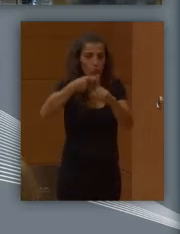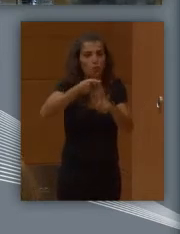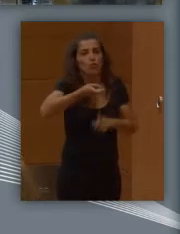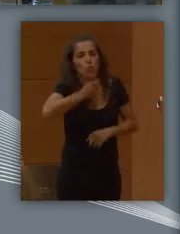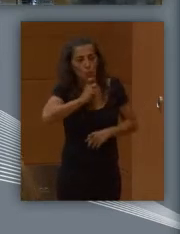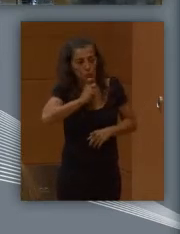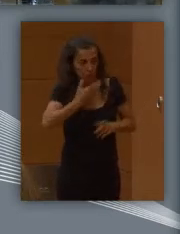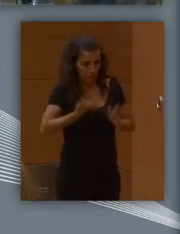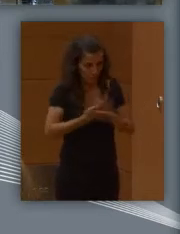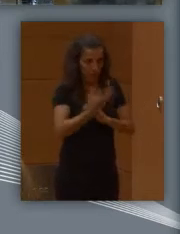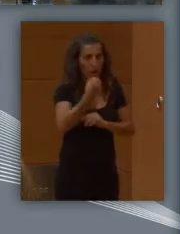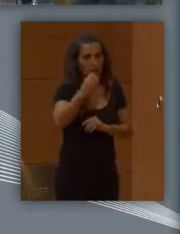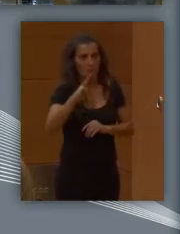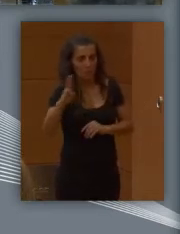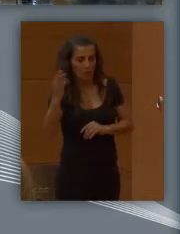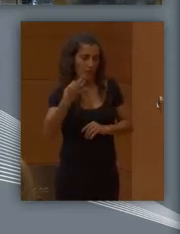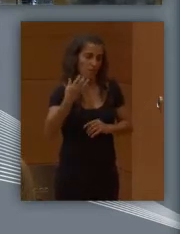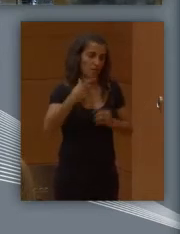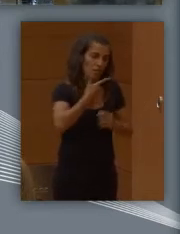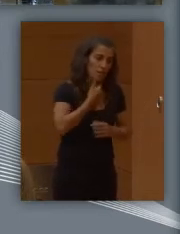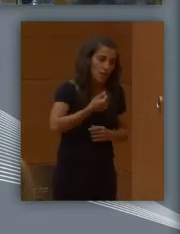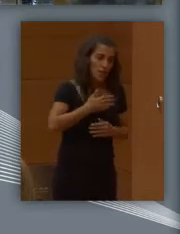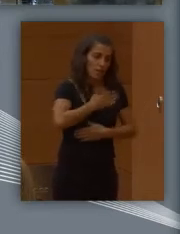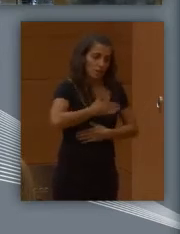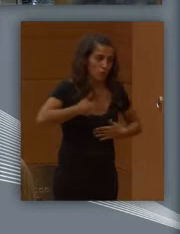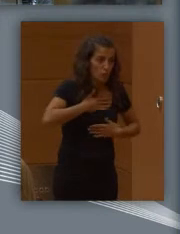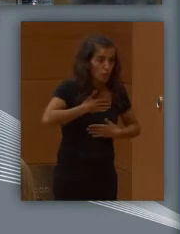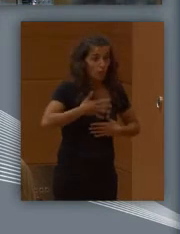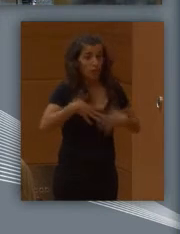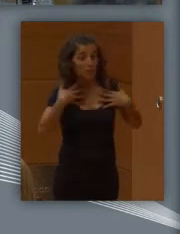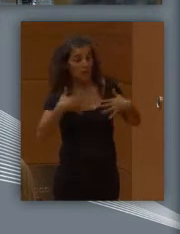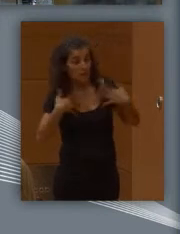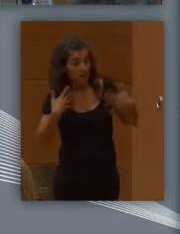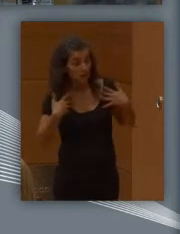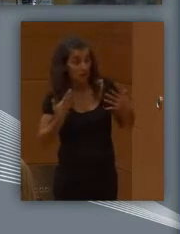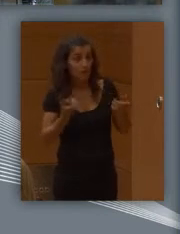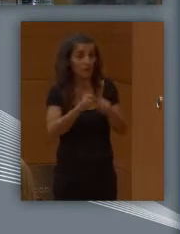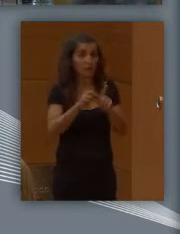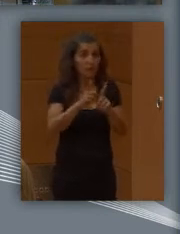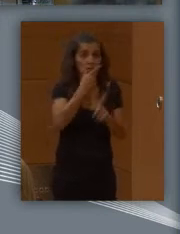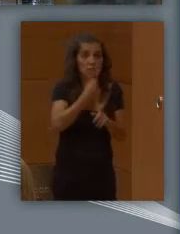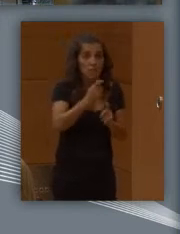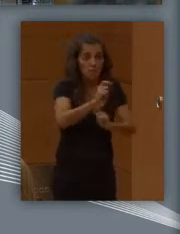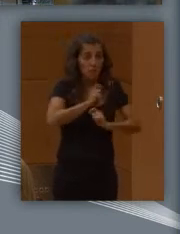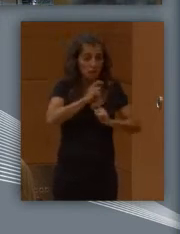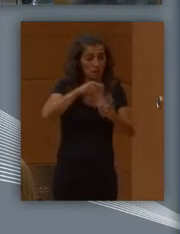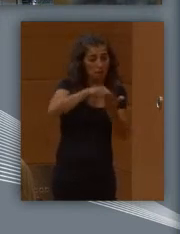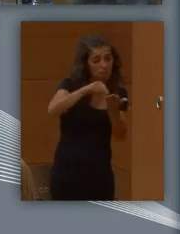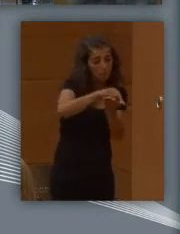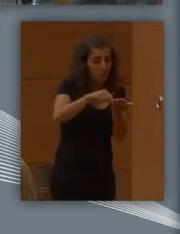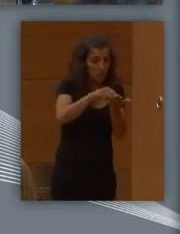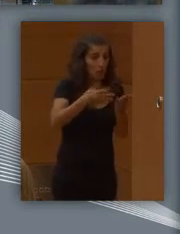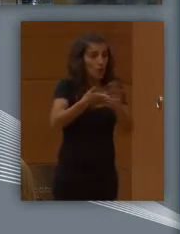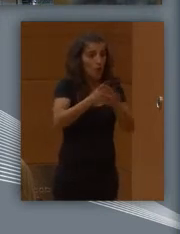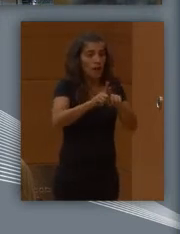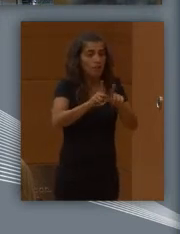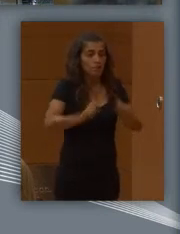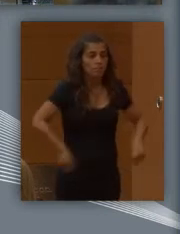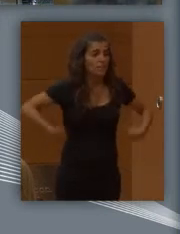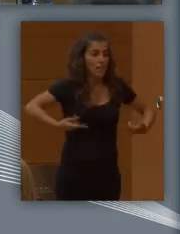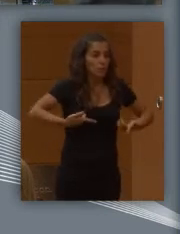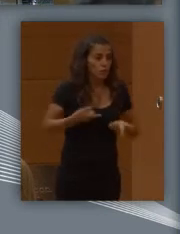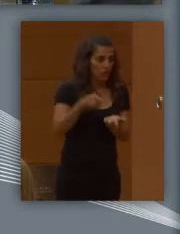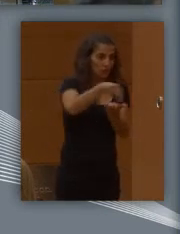ser sencilla, tiene que ser cómoda, tiene que ser agradable, tiene que ser fácil de usar, tiene que ser intuitiva, en una